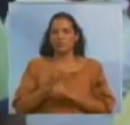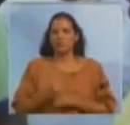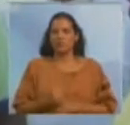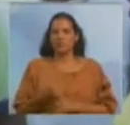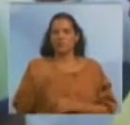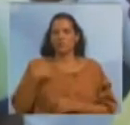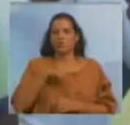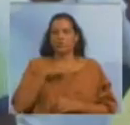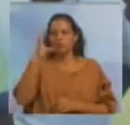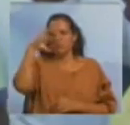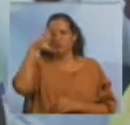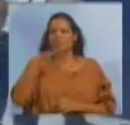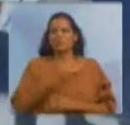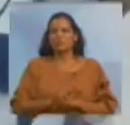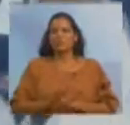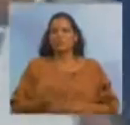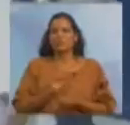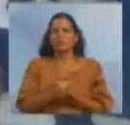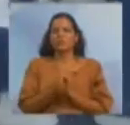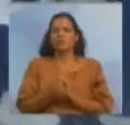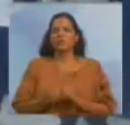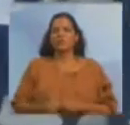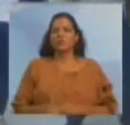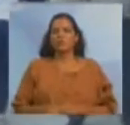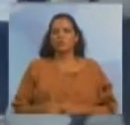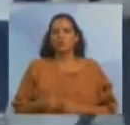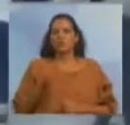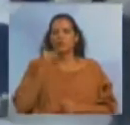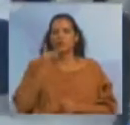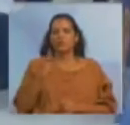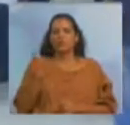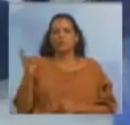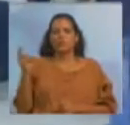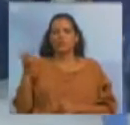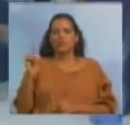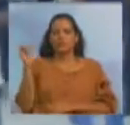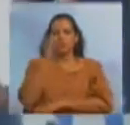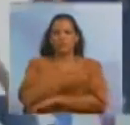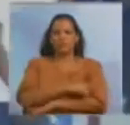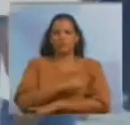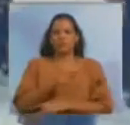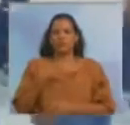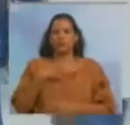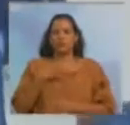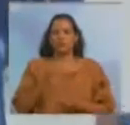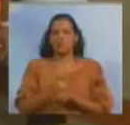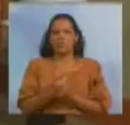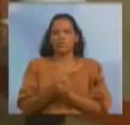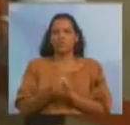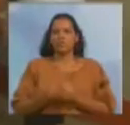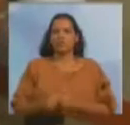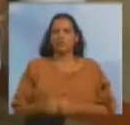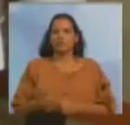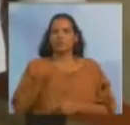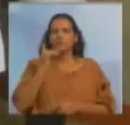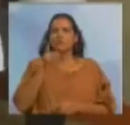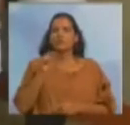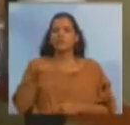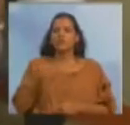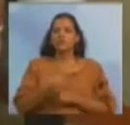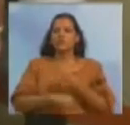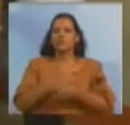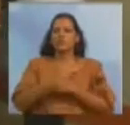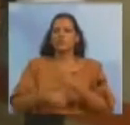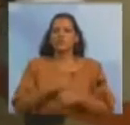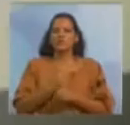único que buscamos es solución. Esta medida, de hecho, lleva 17 días. Según los trabajadores, de lo que va en este